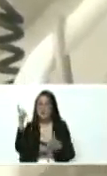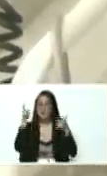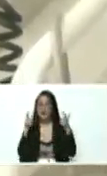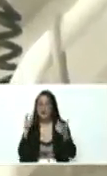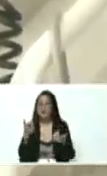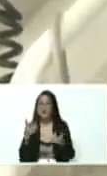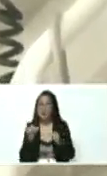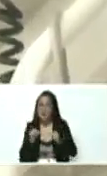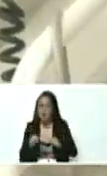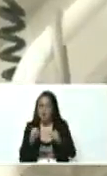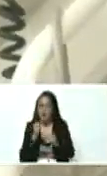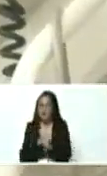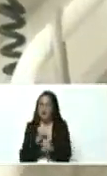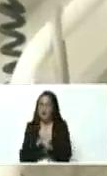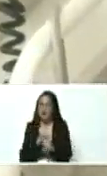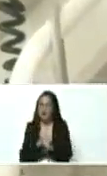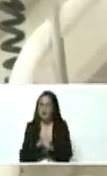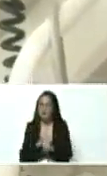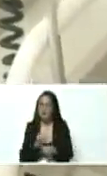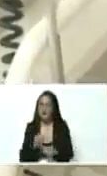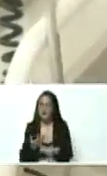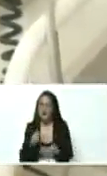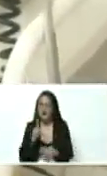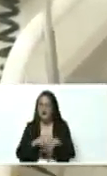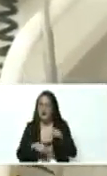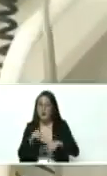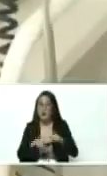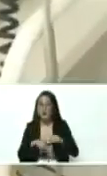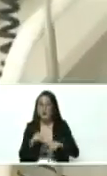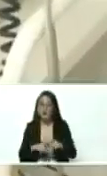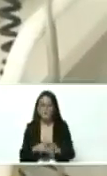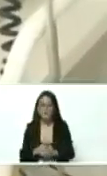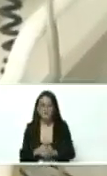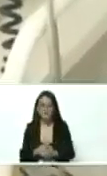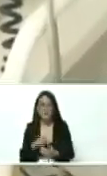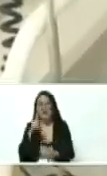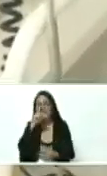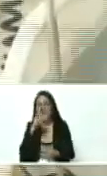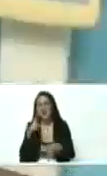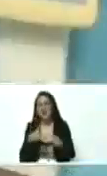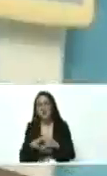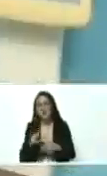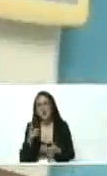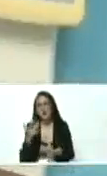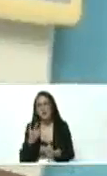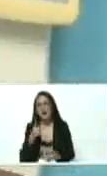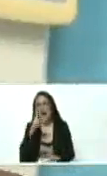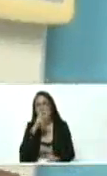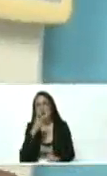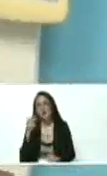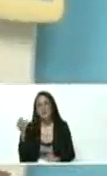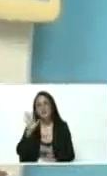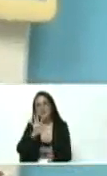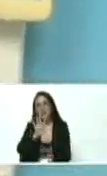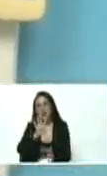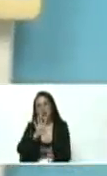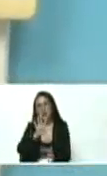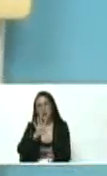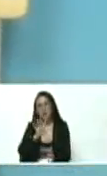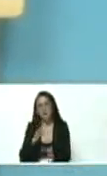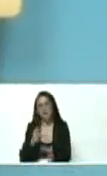dado continuidad en tener estas infraestructuras. Este CDI, me dijiste, ¿qué año lo inauguró el comandante? 2005, presidente. Bueno, 2005,